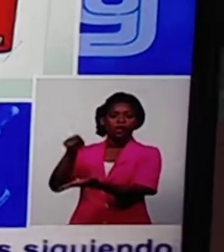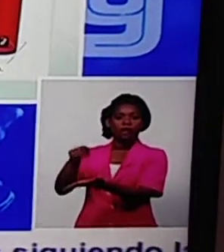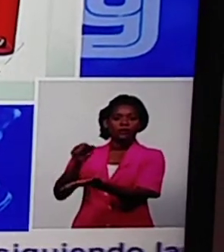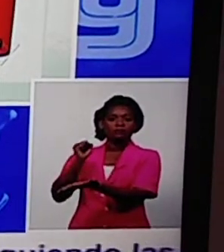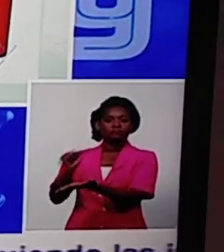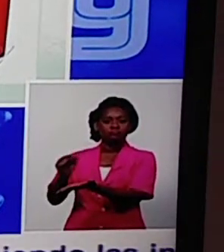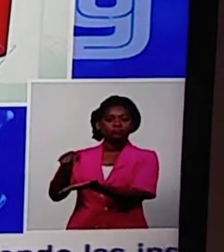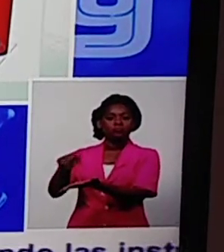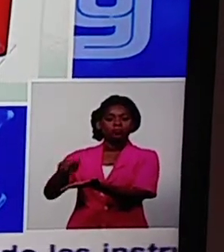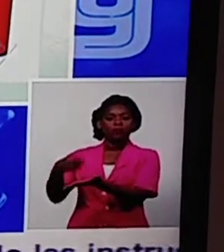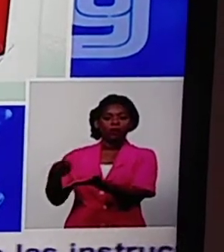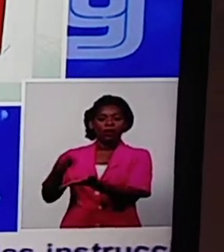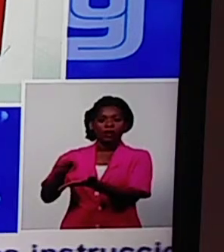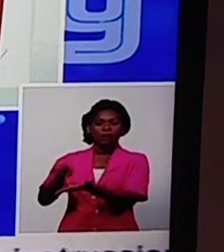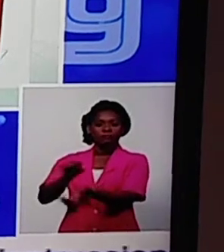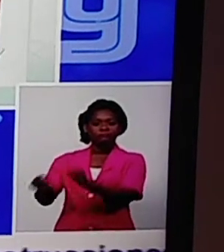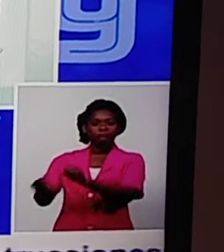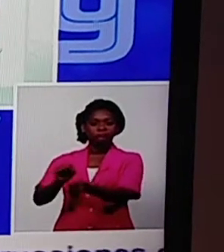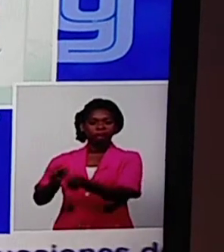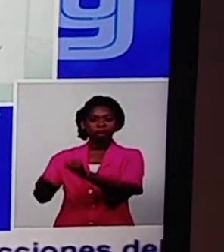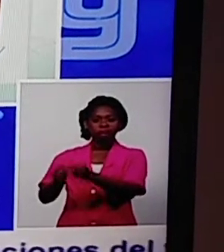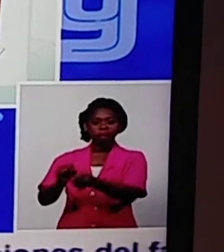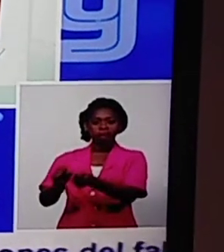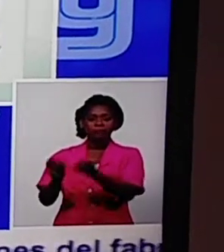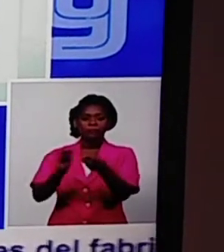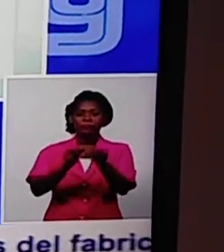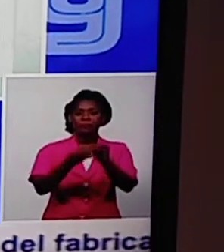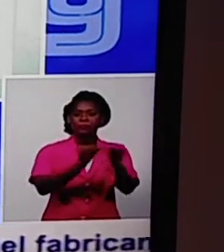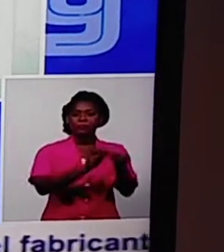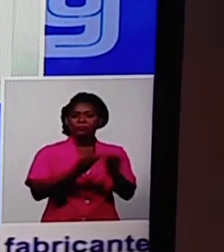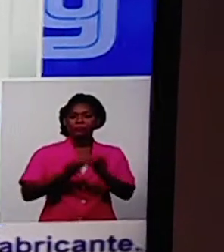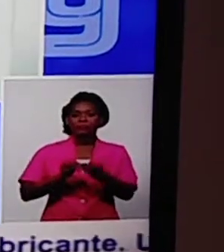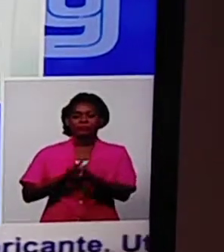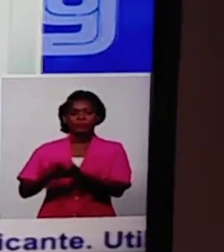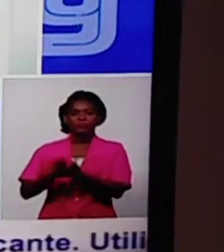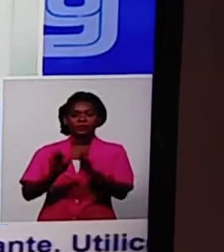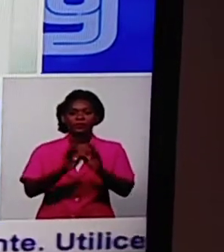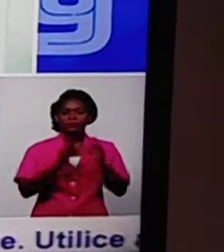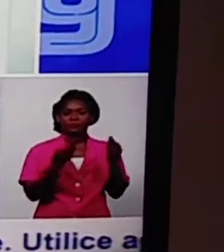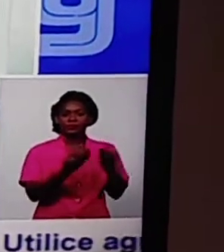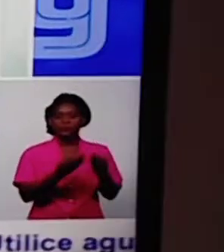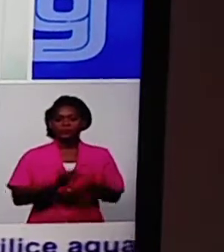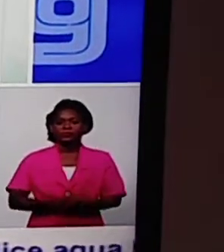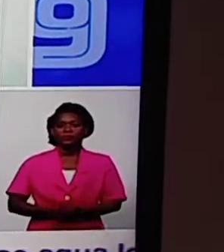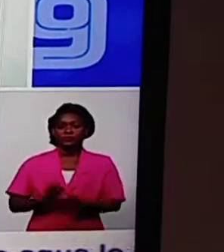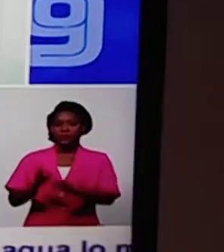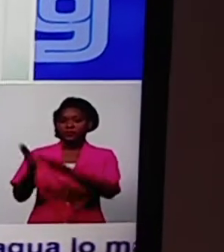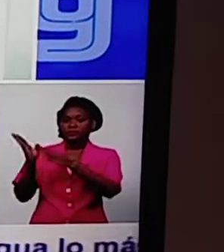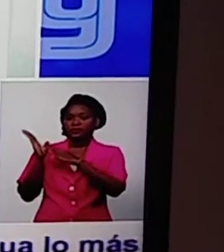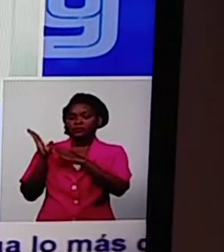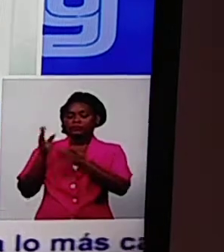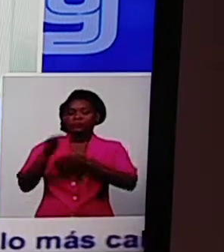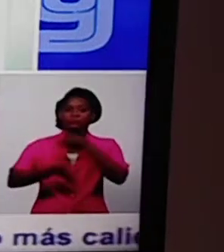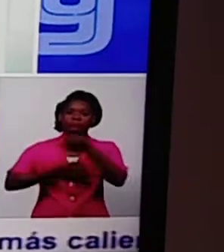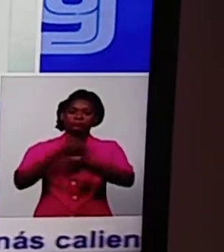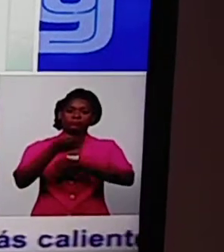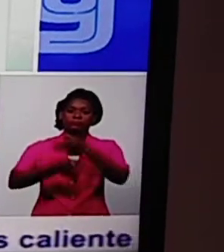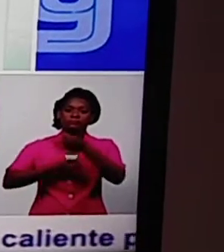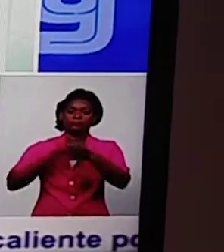control internacional y de regulación de la entrada a nuestro país y sobre todo es muy importante